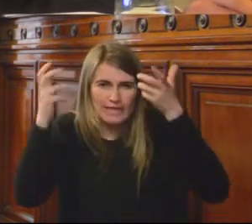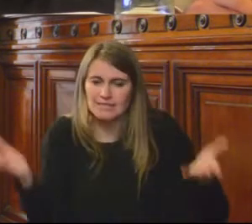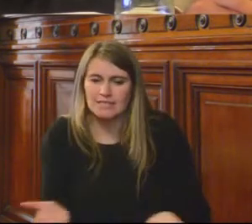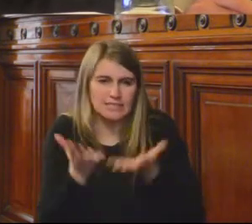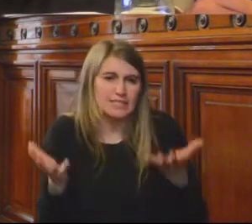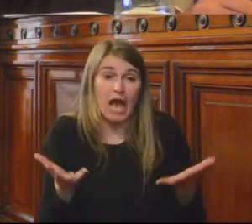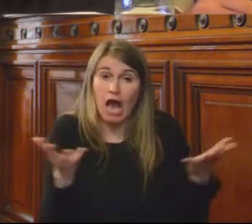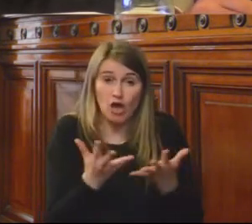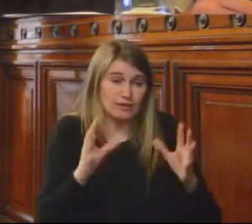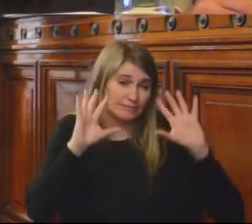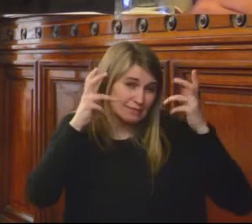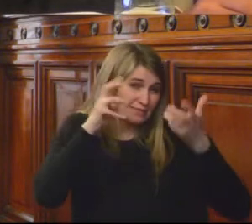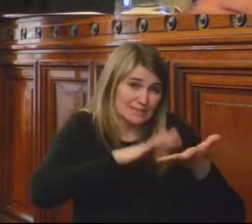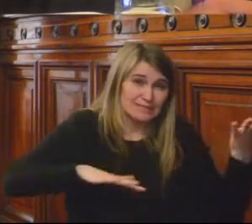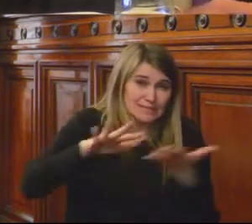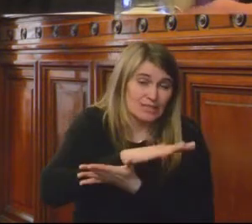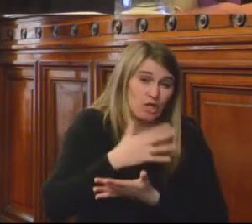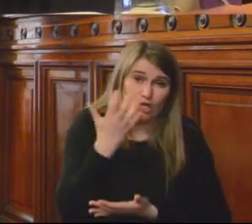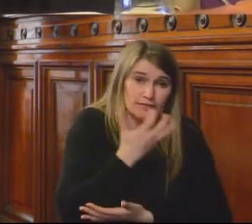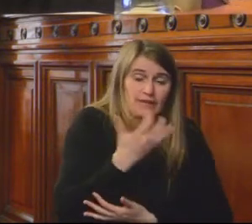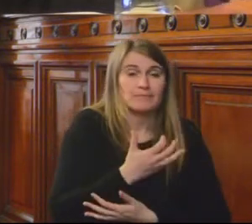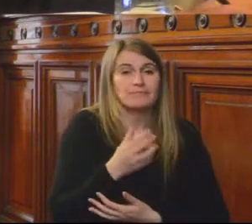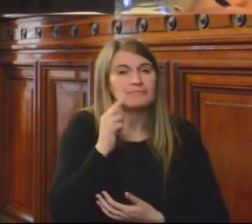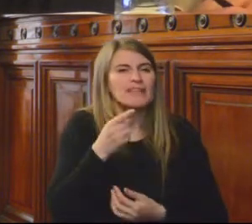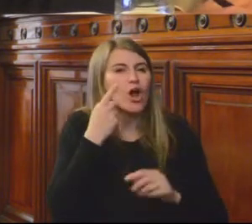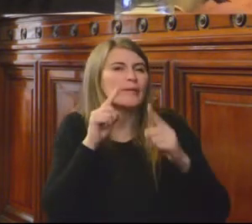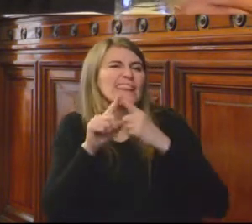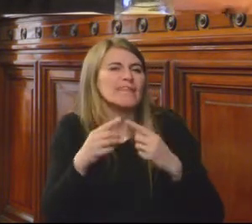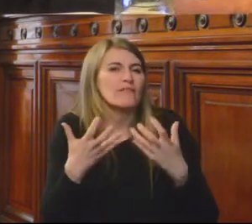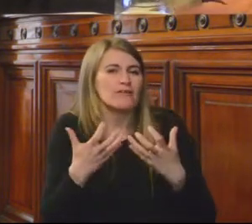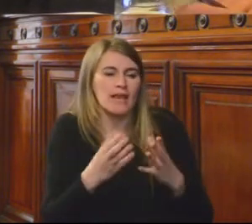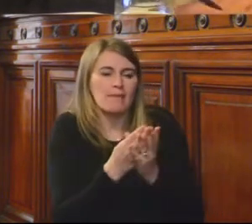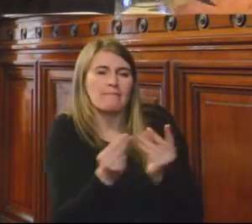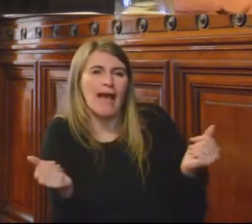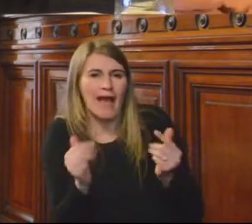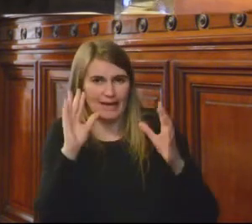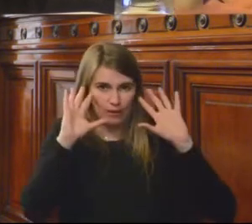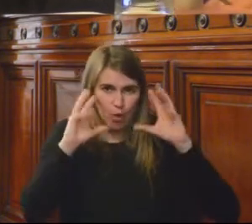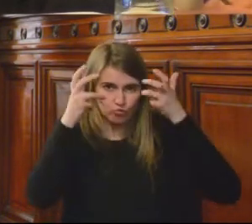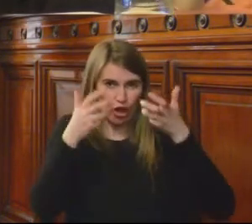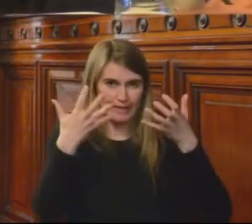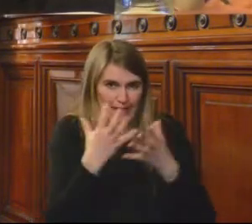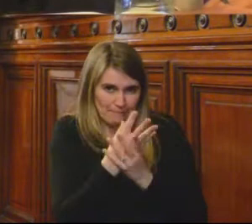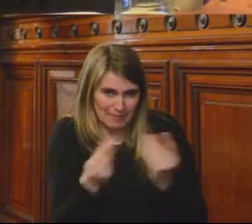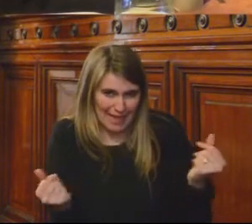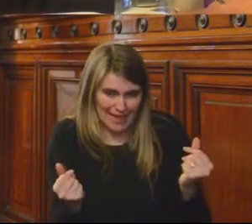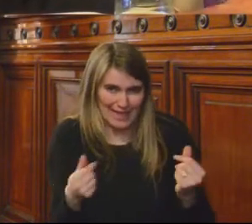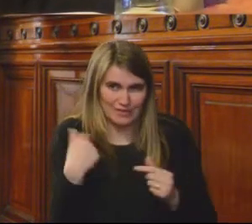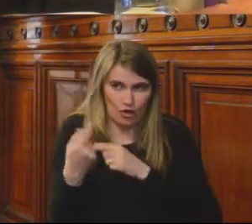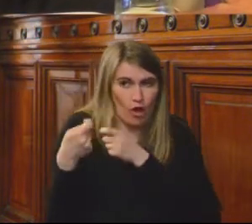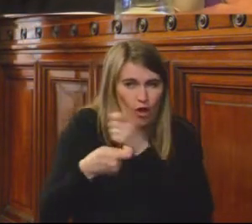espiral de violencia en la sociedad, con el objetivo de lograr la desarticulación del Estado revolucionario. Situación que se ve agravada,